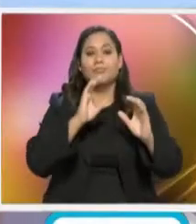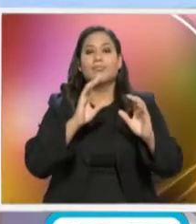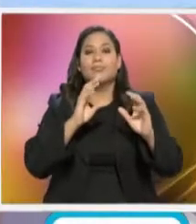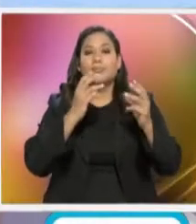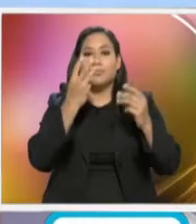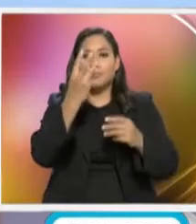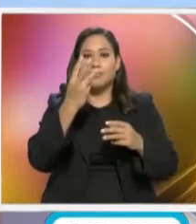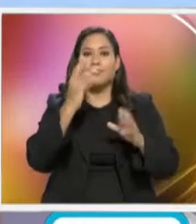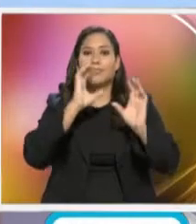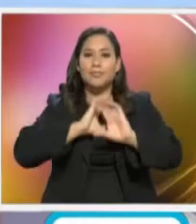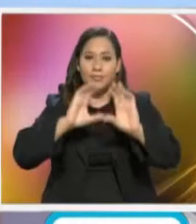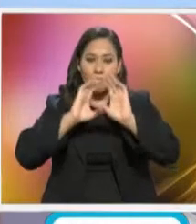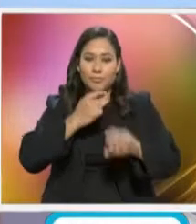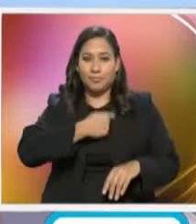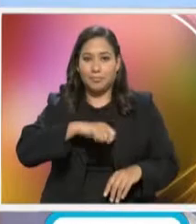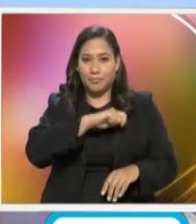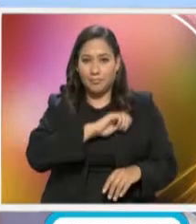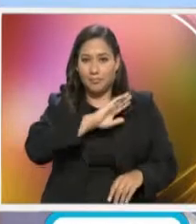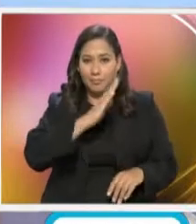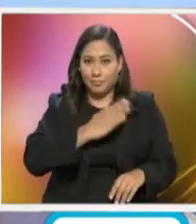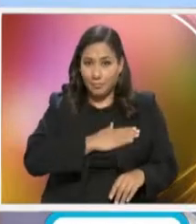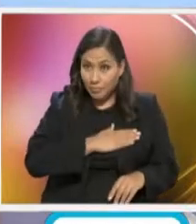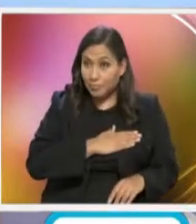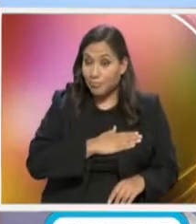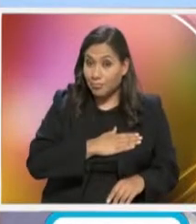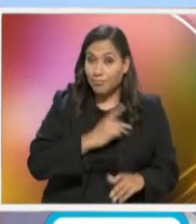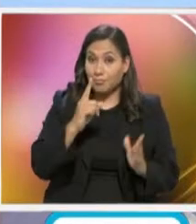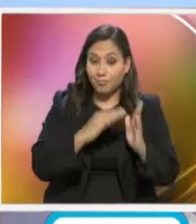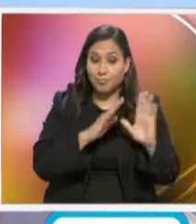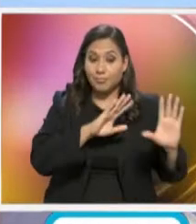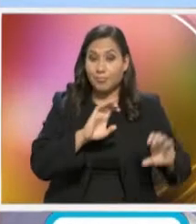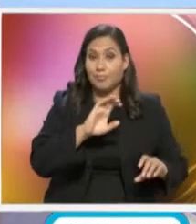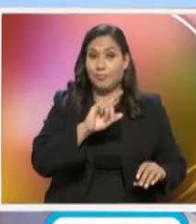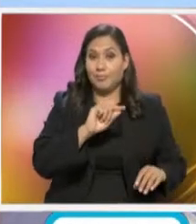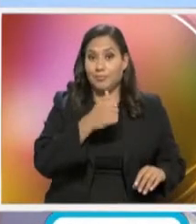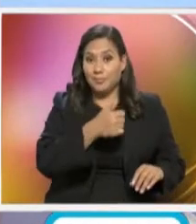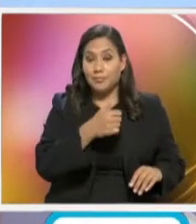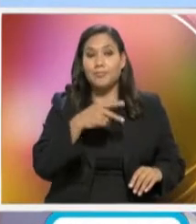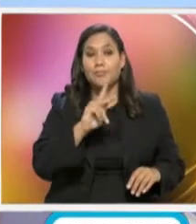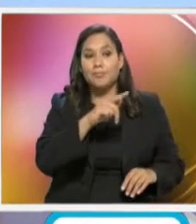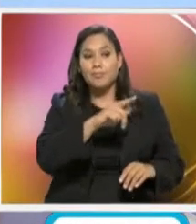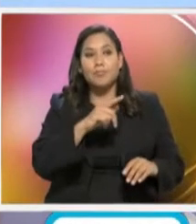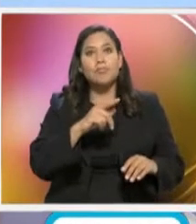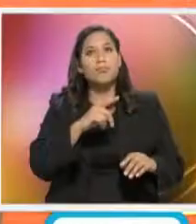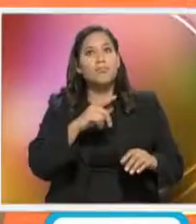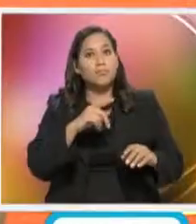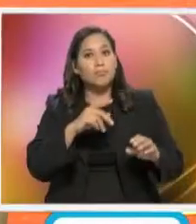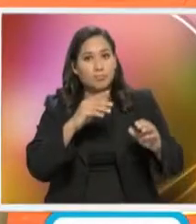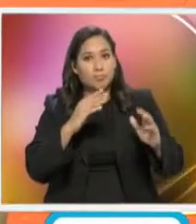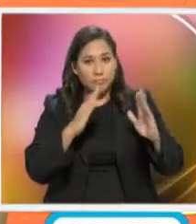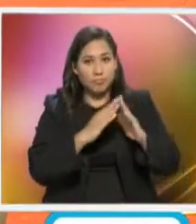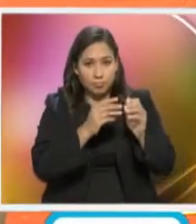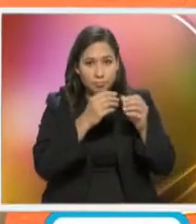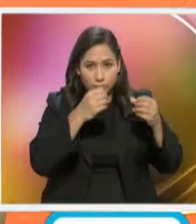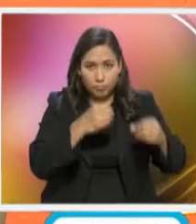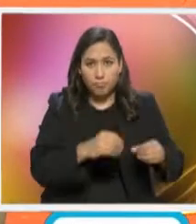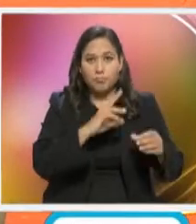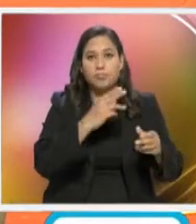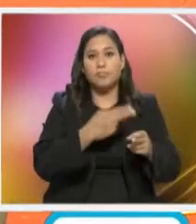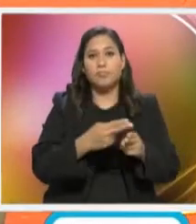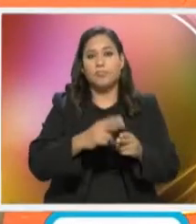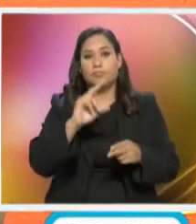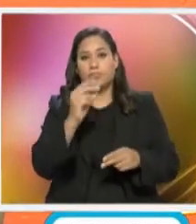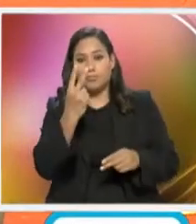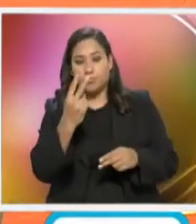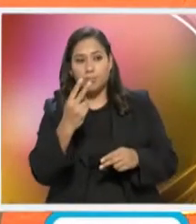España. ¿Tres cantos? Tres Cantos. Mira. Nació en 1976, sin embargo fue habitada hasta el 82. Se construyó pensando en armonizar